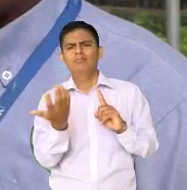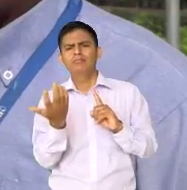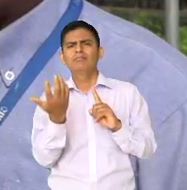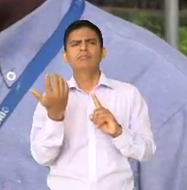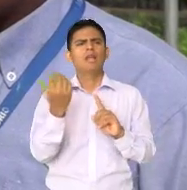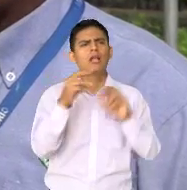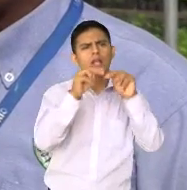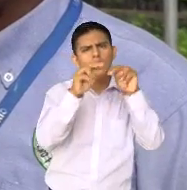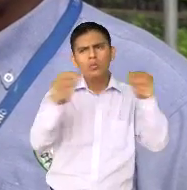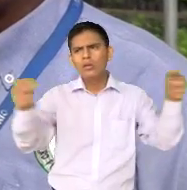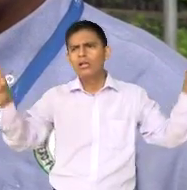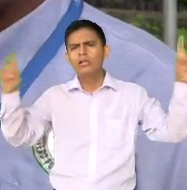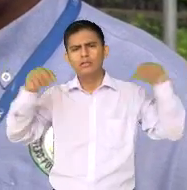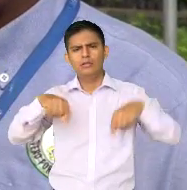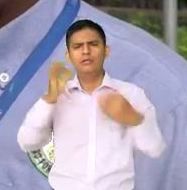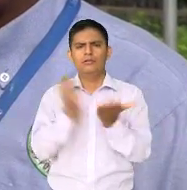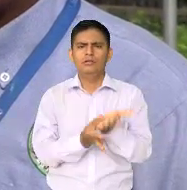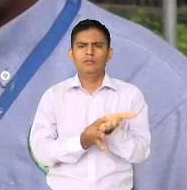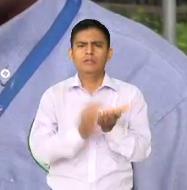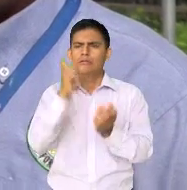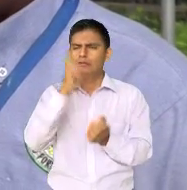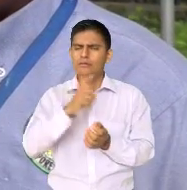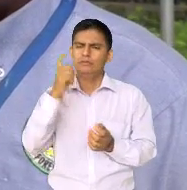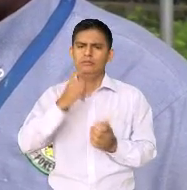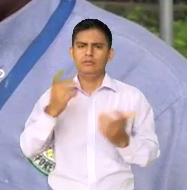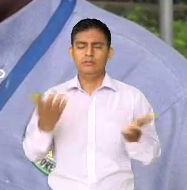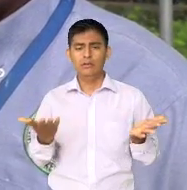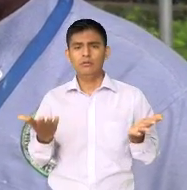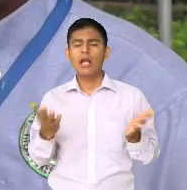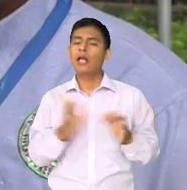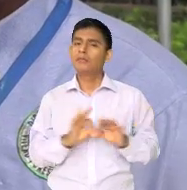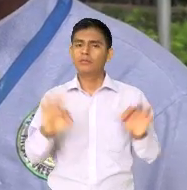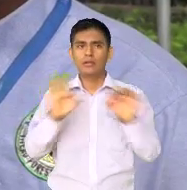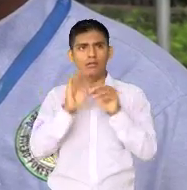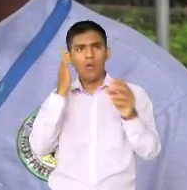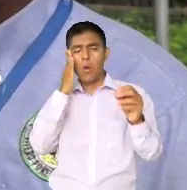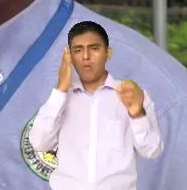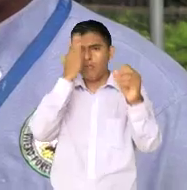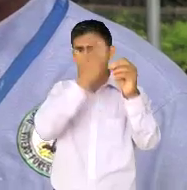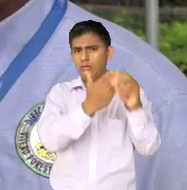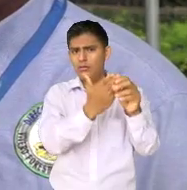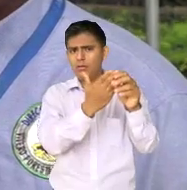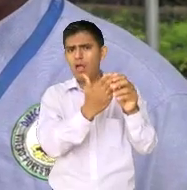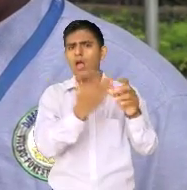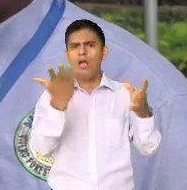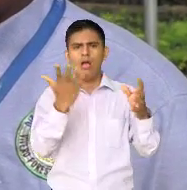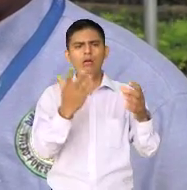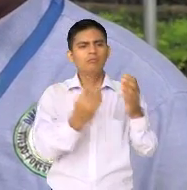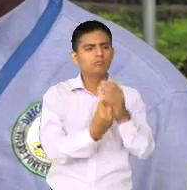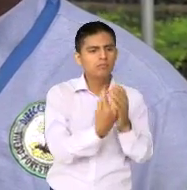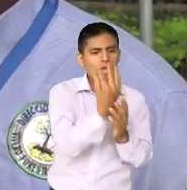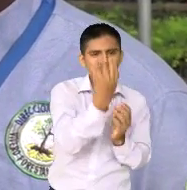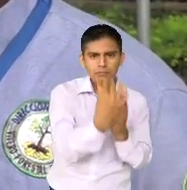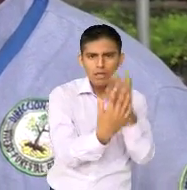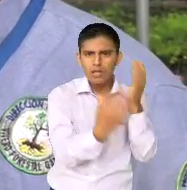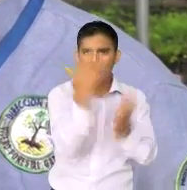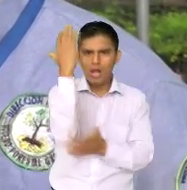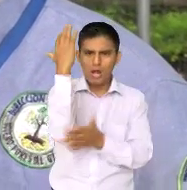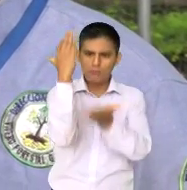el paisaje turístico que existe que en el cantón para eso es el objetivo líbero no producir plantas ornamentales